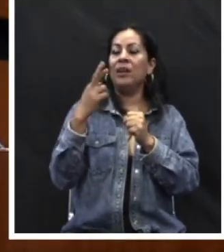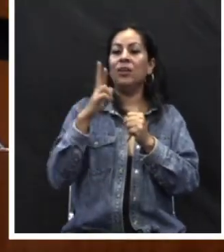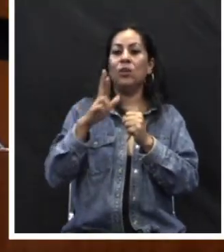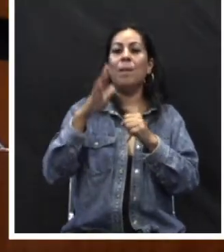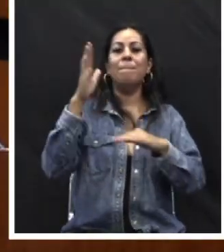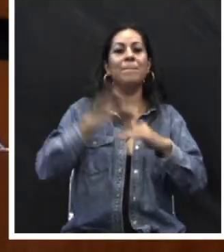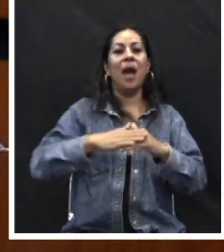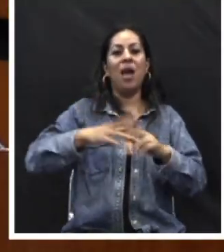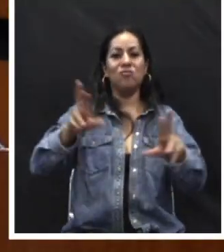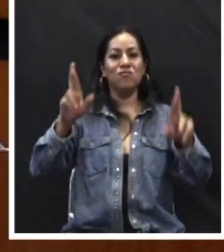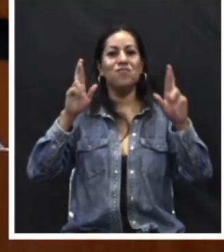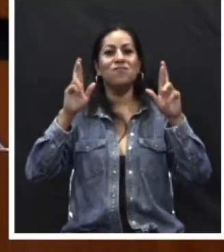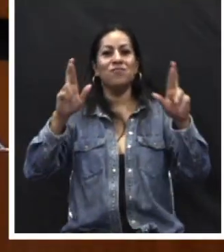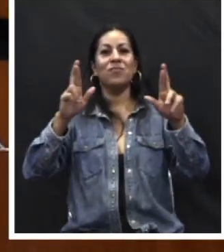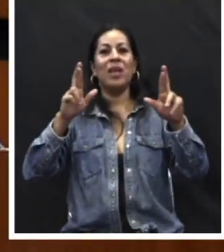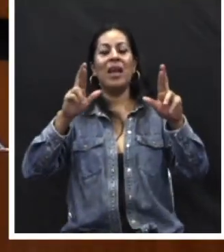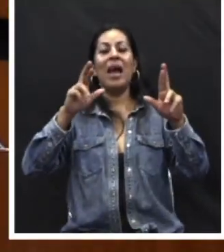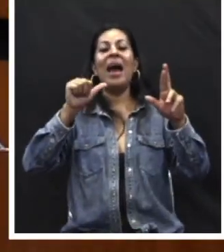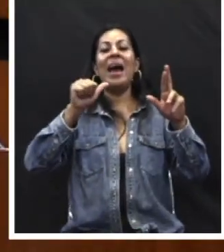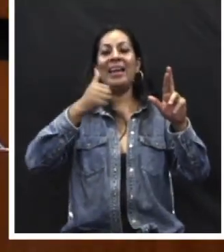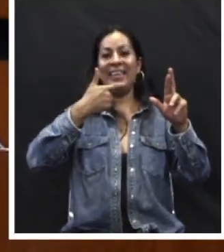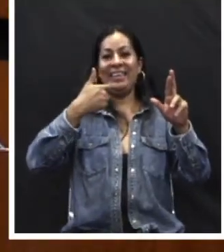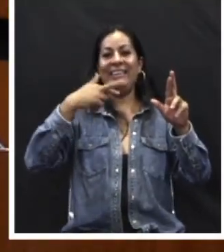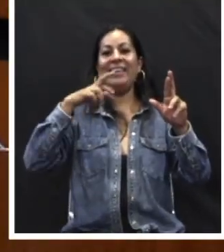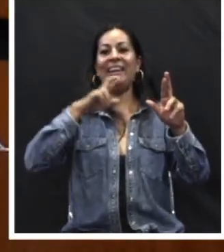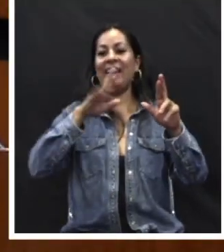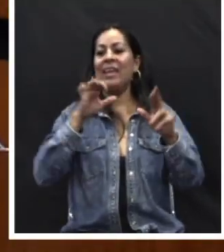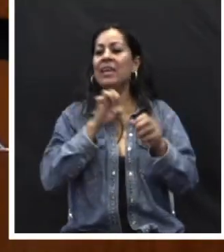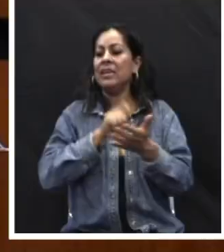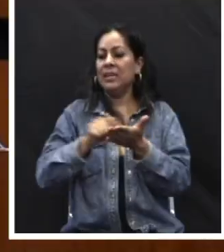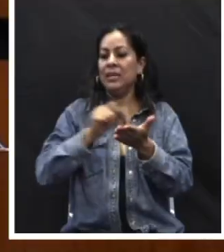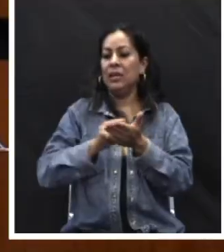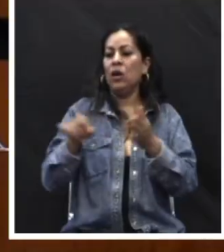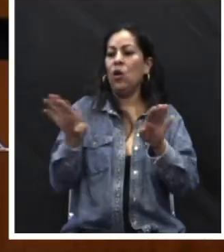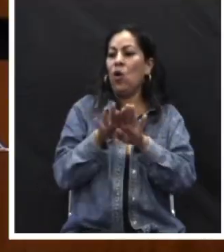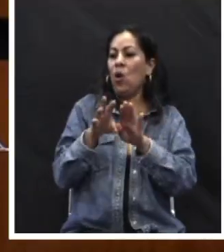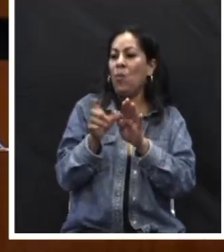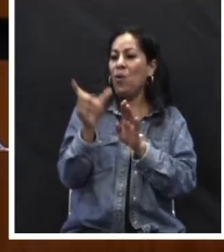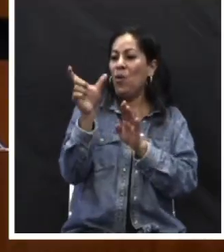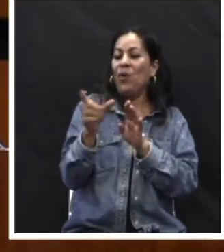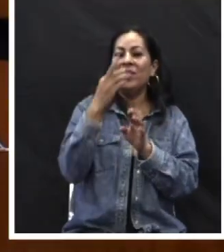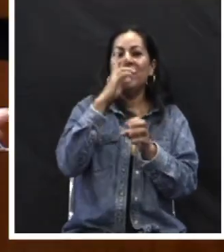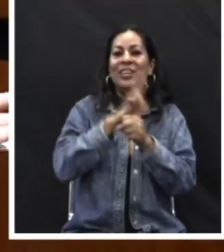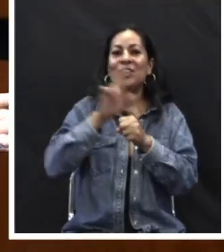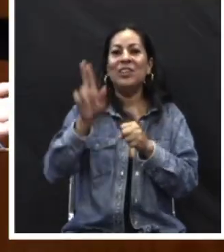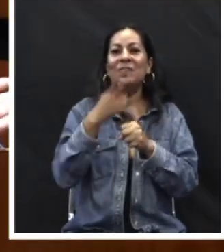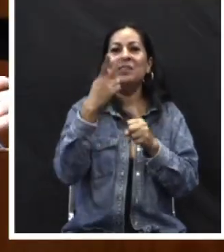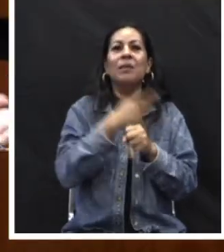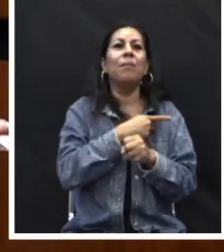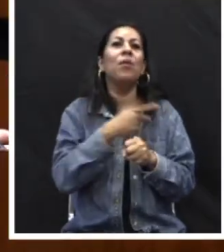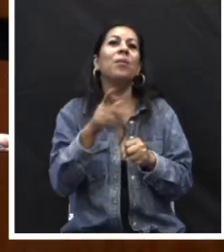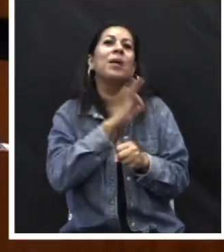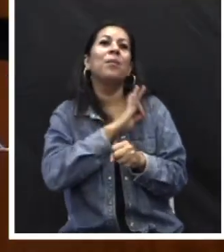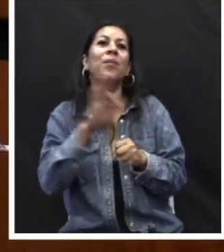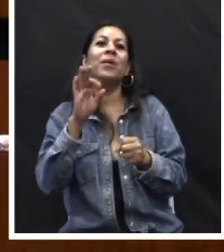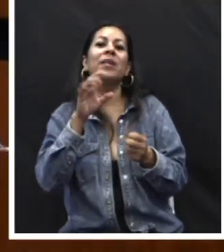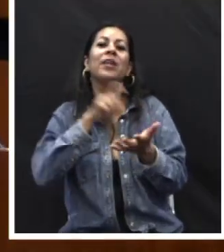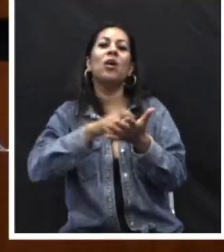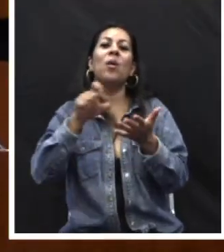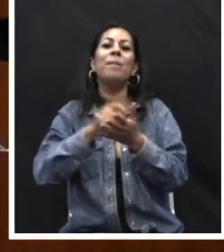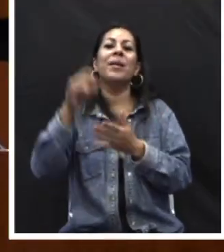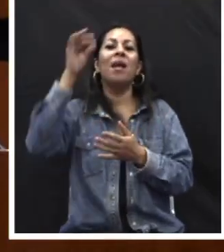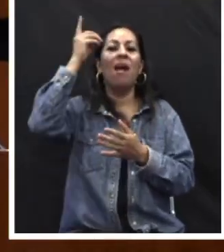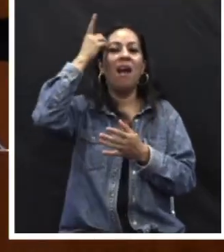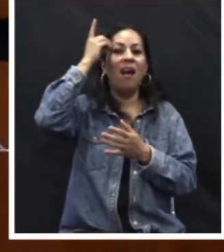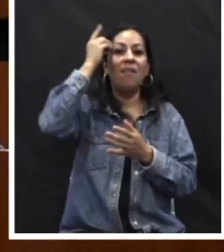del país, o Ángel Aguirre Rivero, quien escribió: ¿cómo un rector de una universidad tan pobre puede comprar caballos